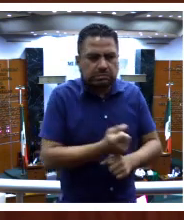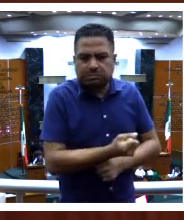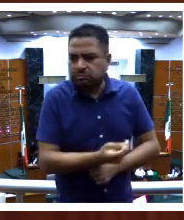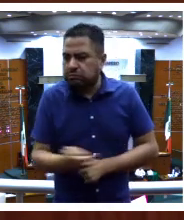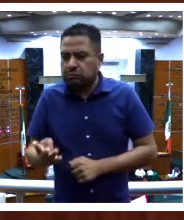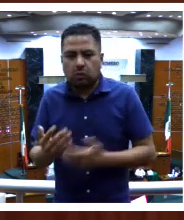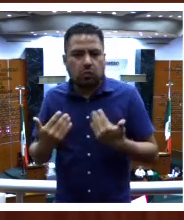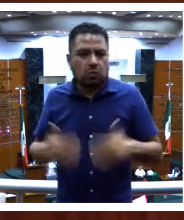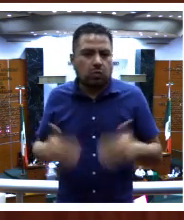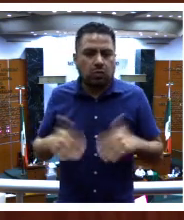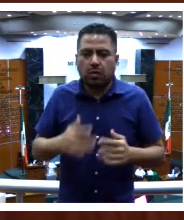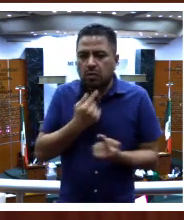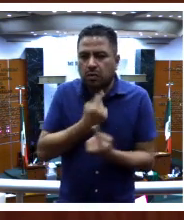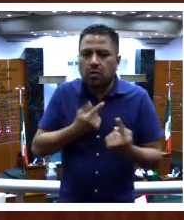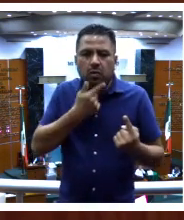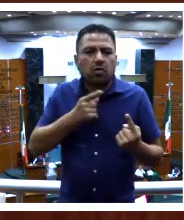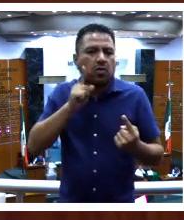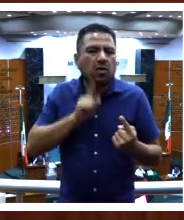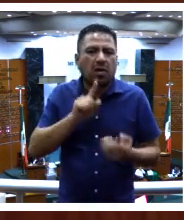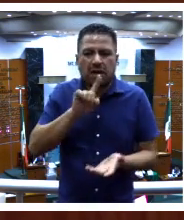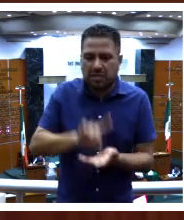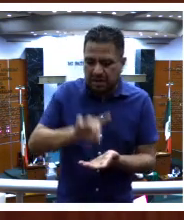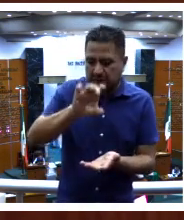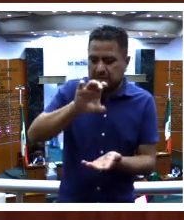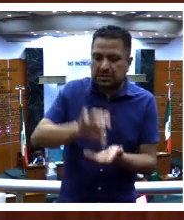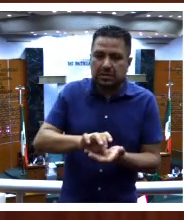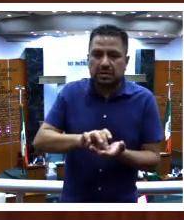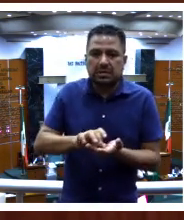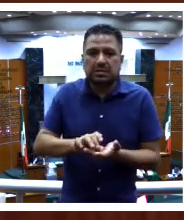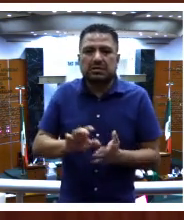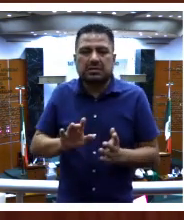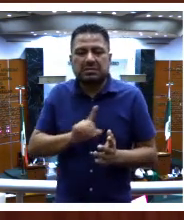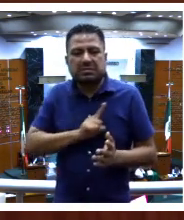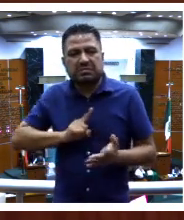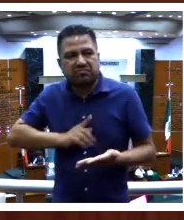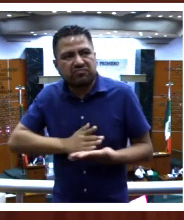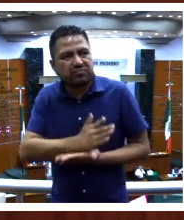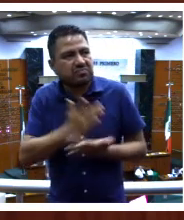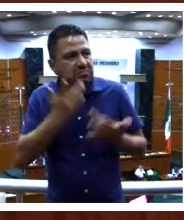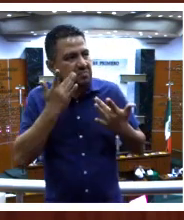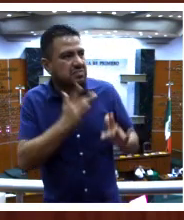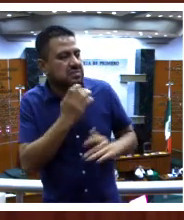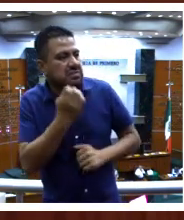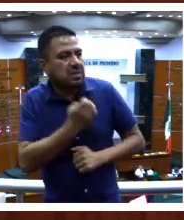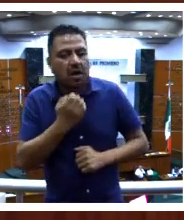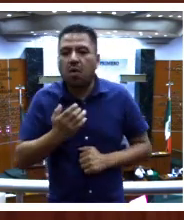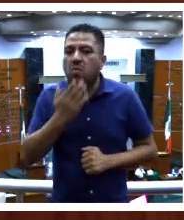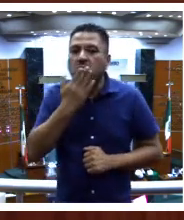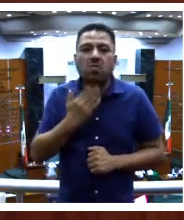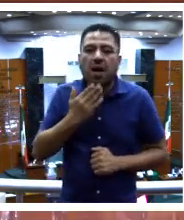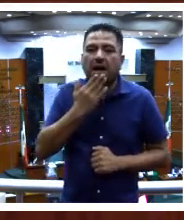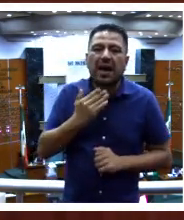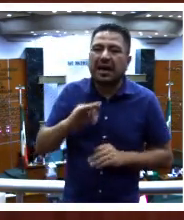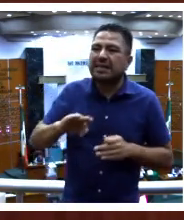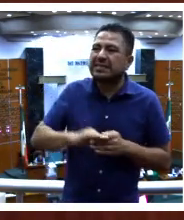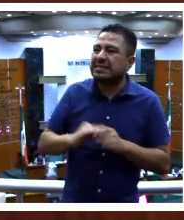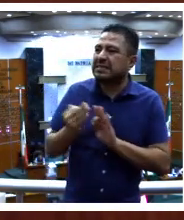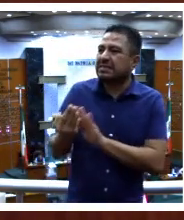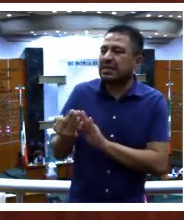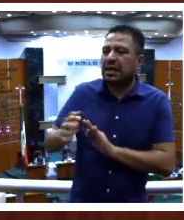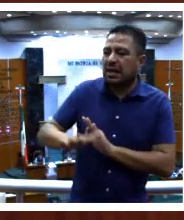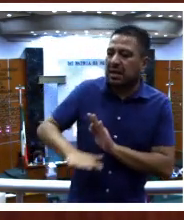en los que niñas y niños con discapacidad dejaban de asistir a la escuela porque no había opciones cercanas a